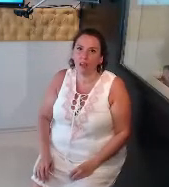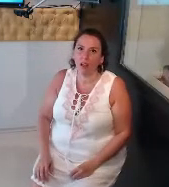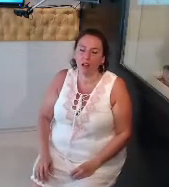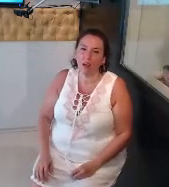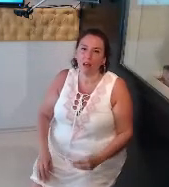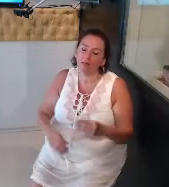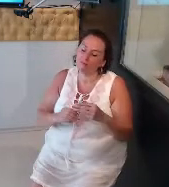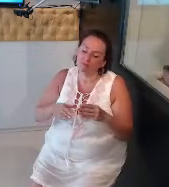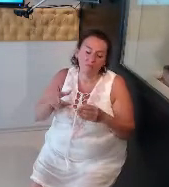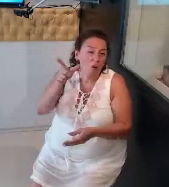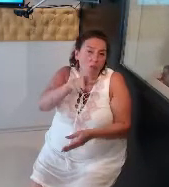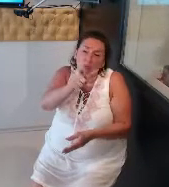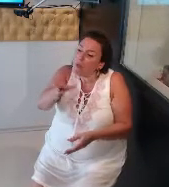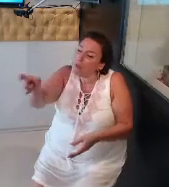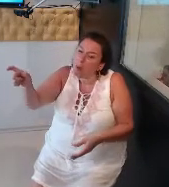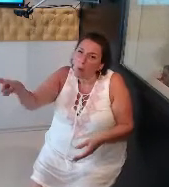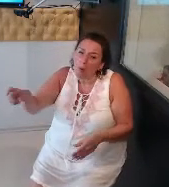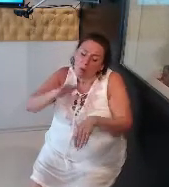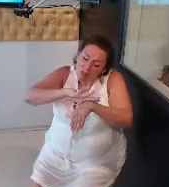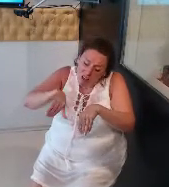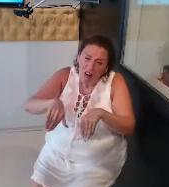Y también estaba...